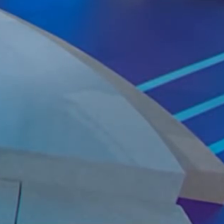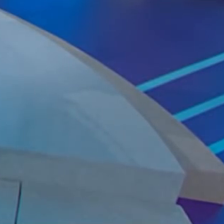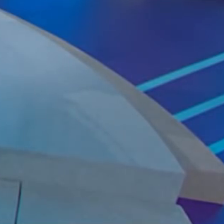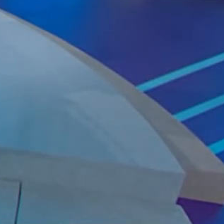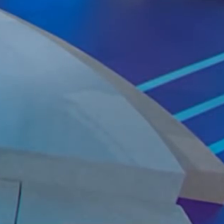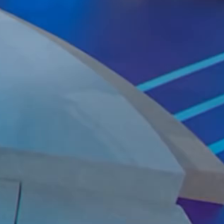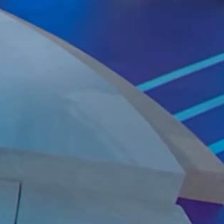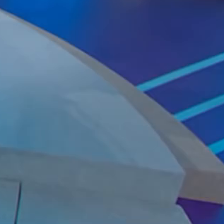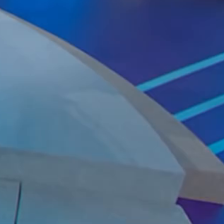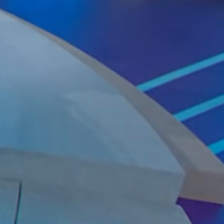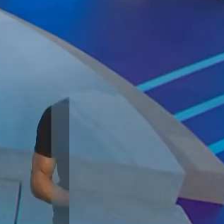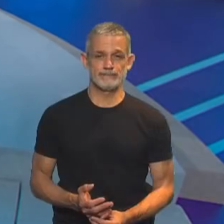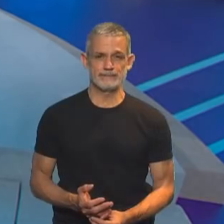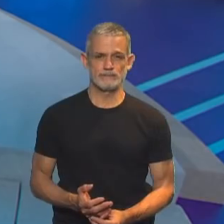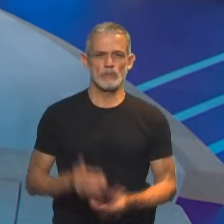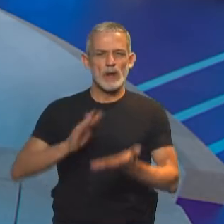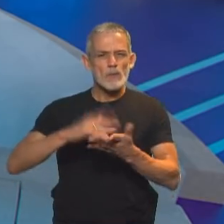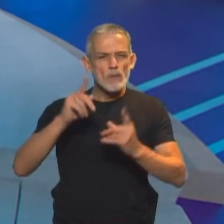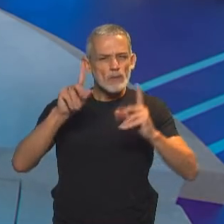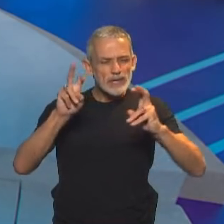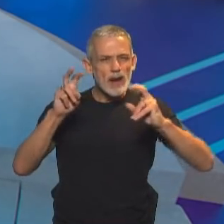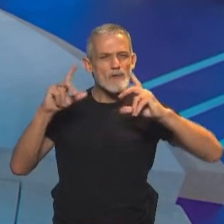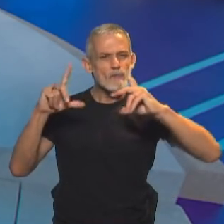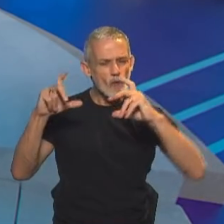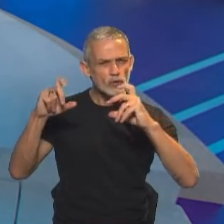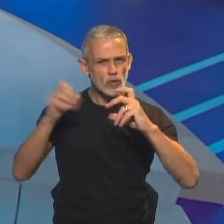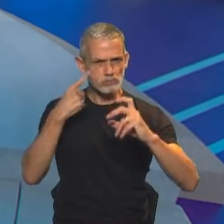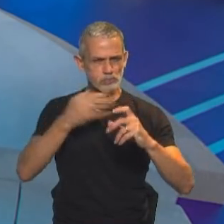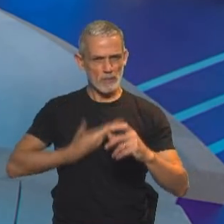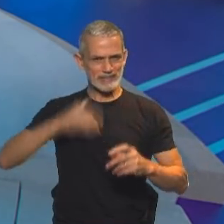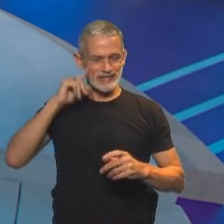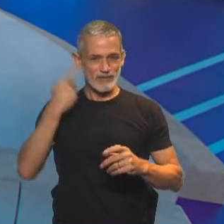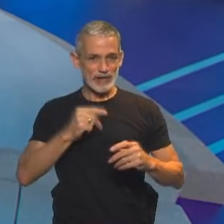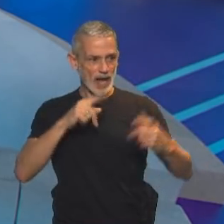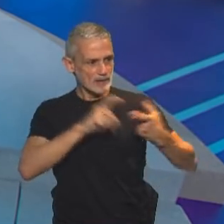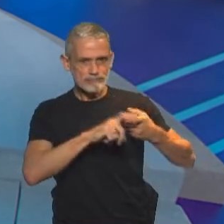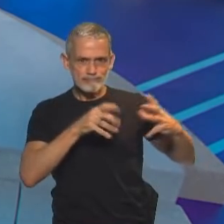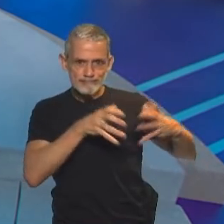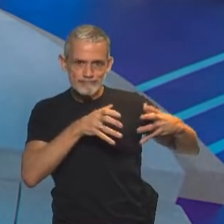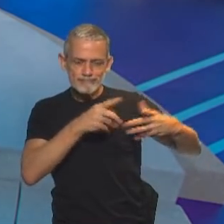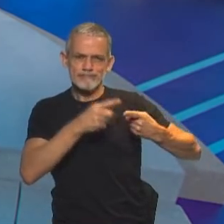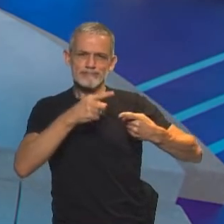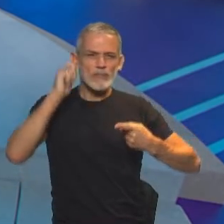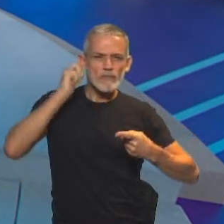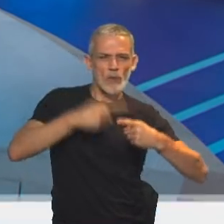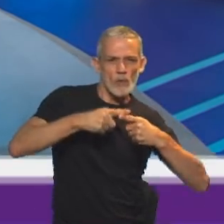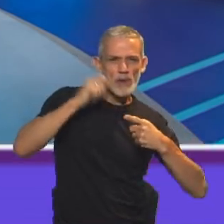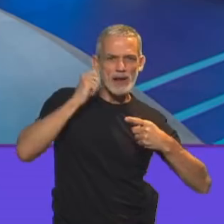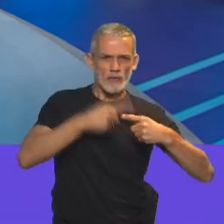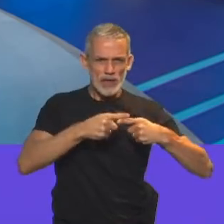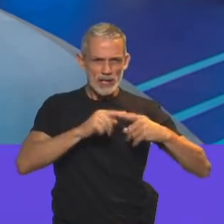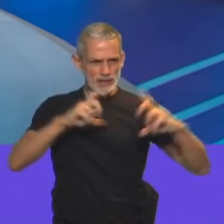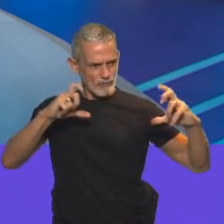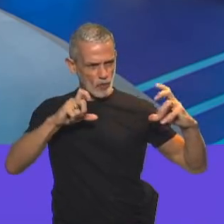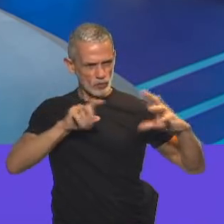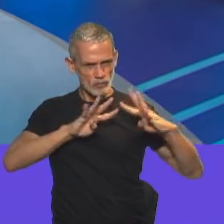se le observa el presidente de la nación a la primera dama en medio de un festejo de cumpleaños que según dice la